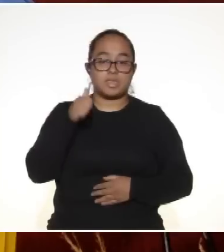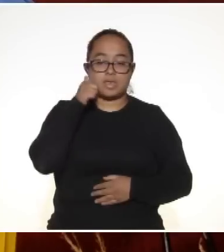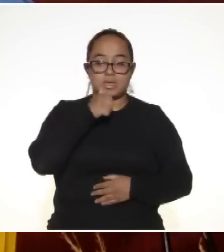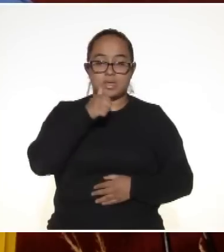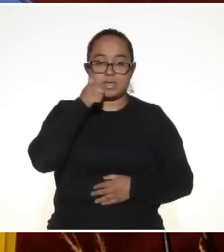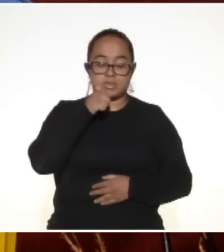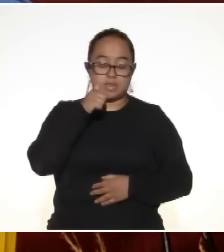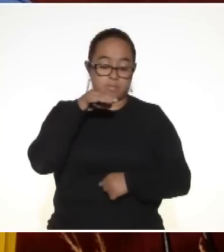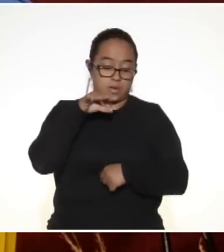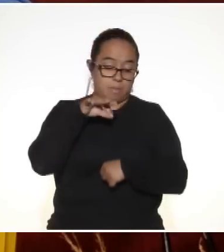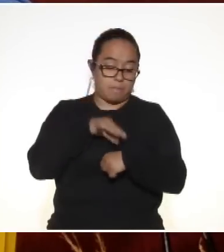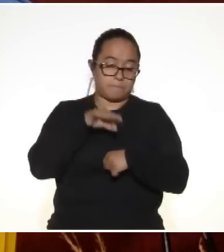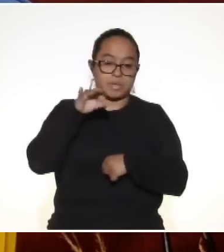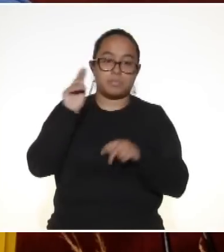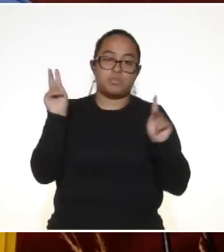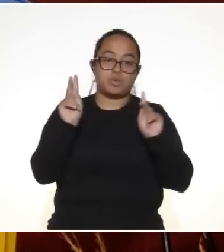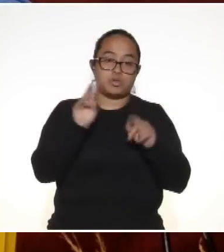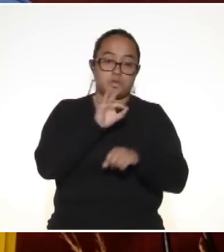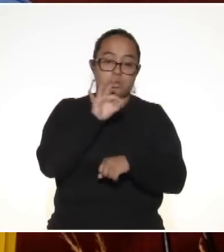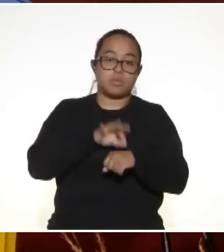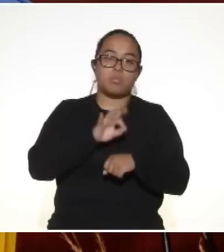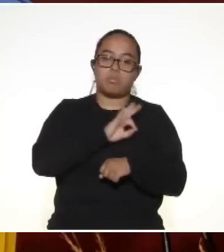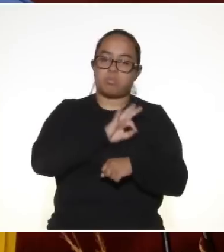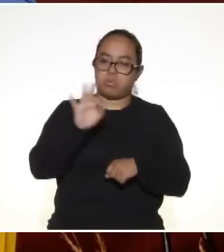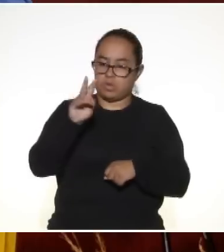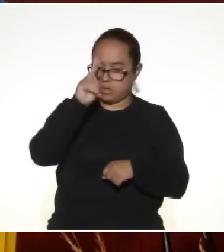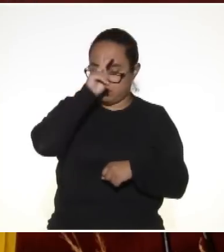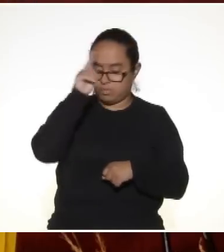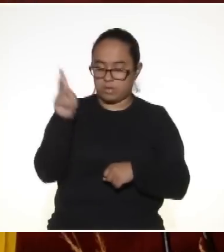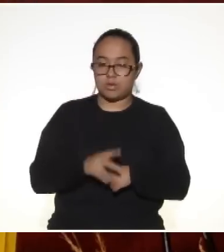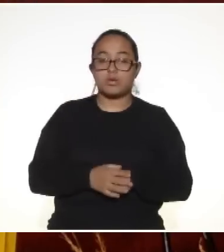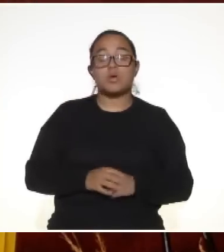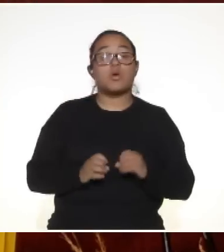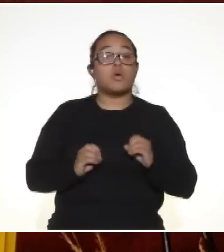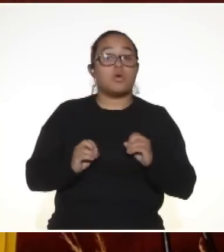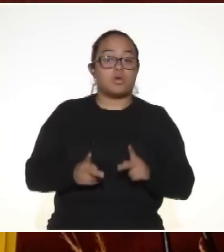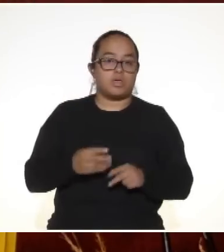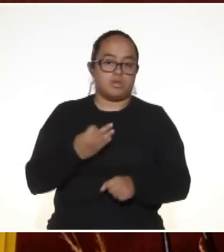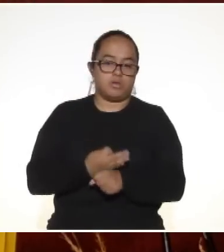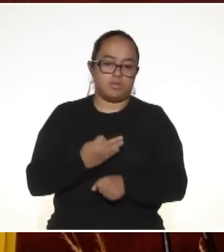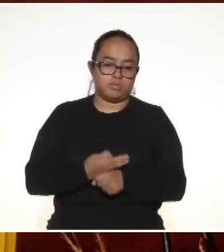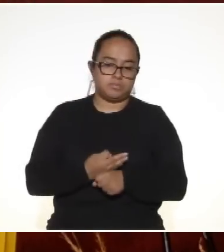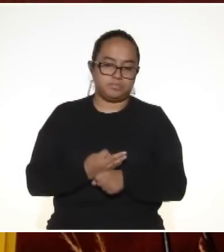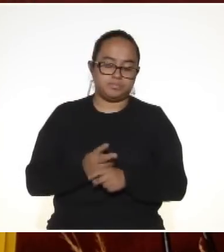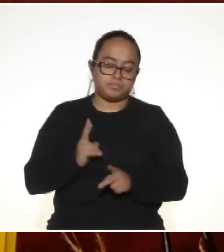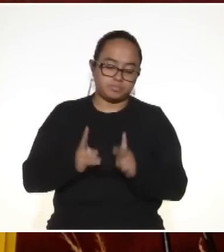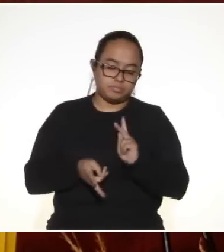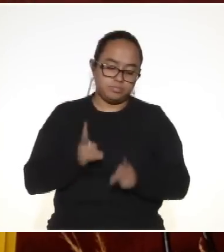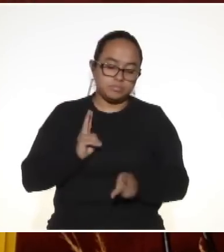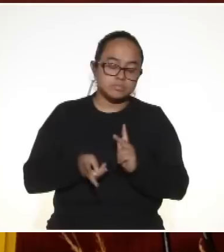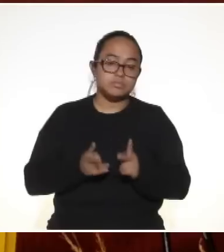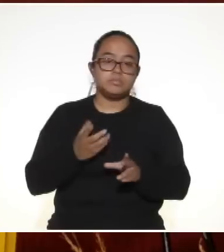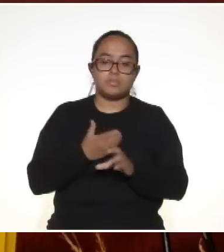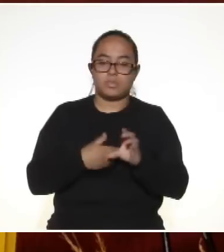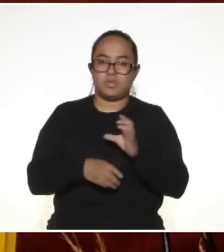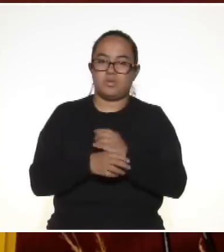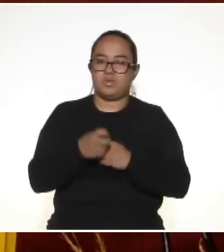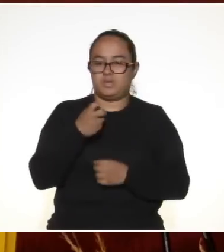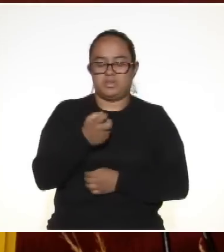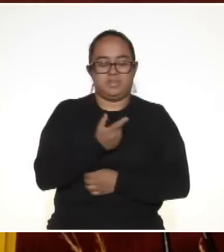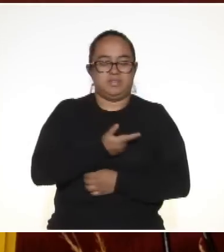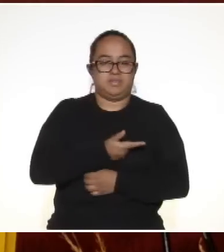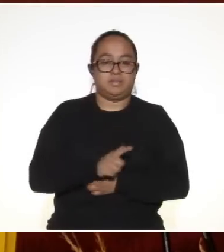una piquete de mosco puede acabar en una tragedia. Sí. Ok, nosotros estamos totalmente platicando de cosas que no nos